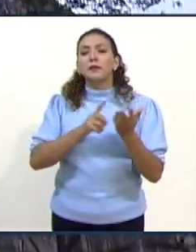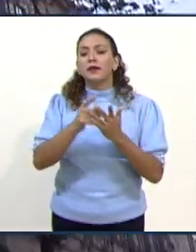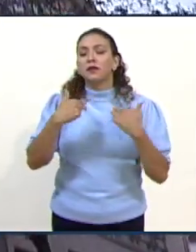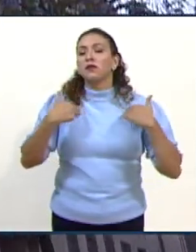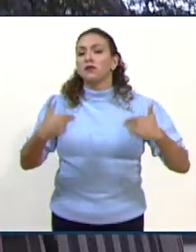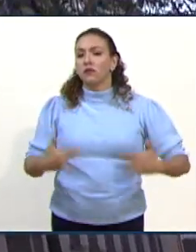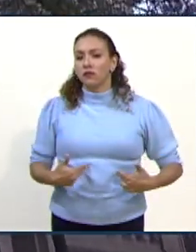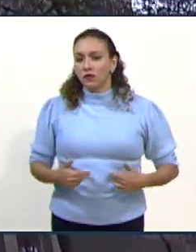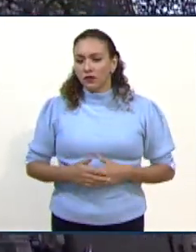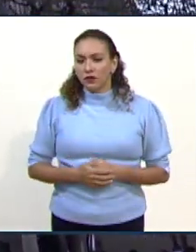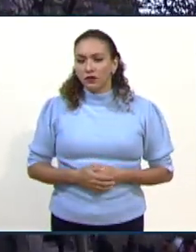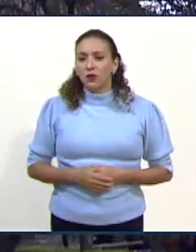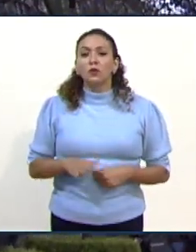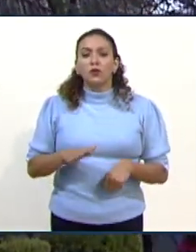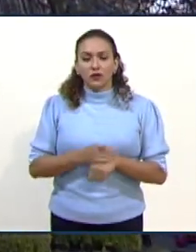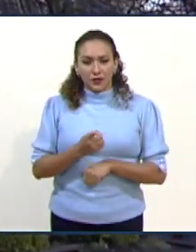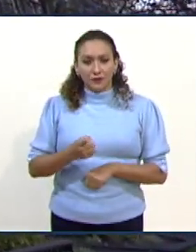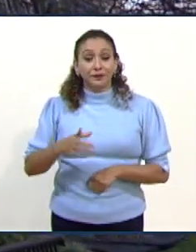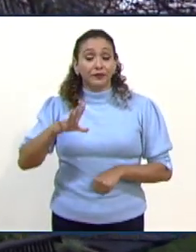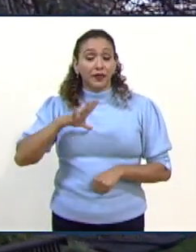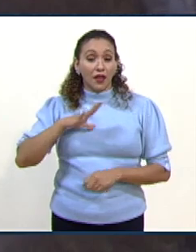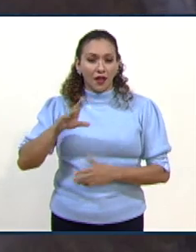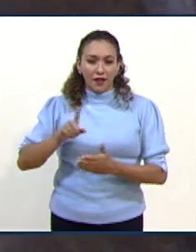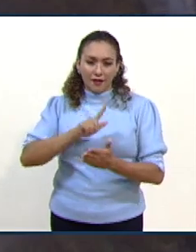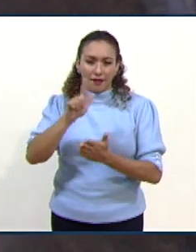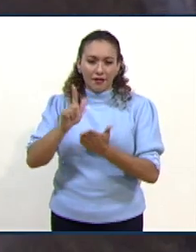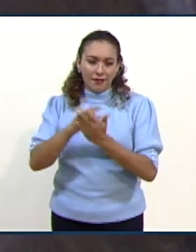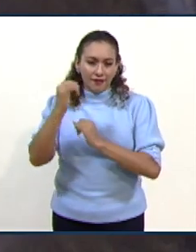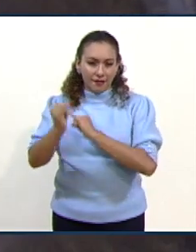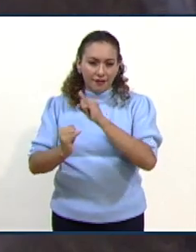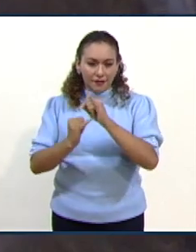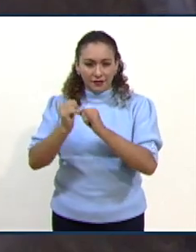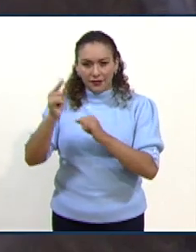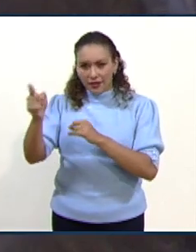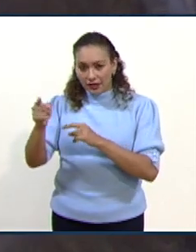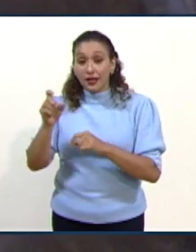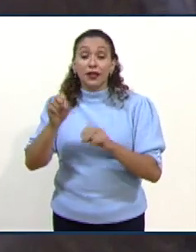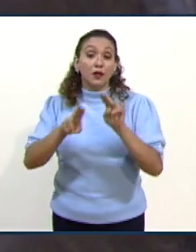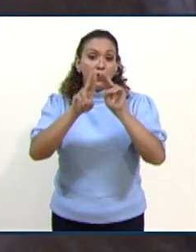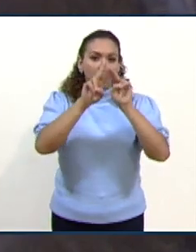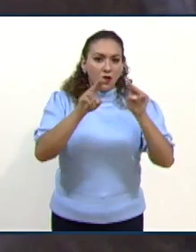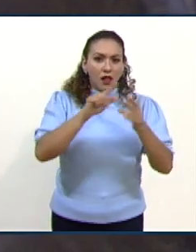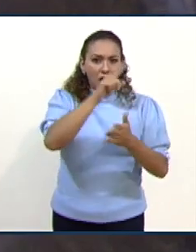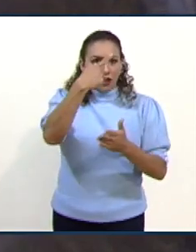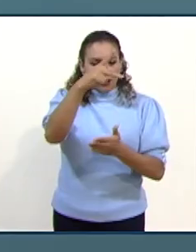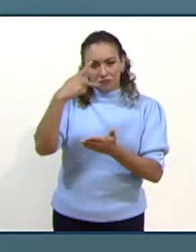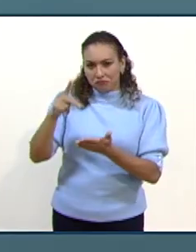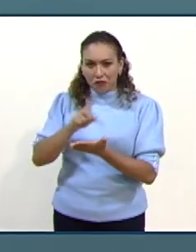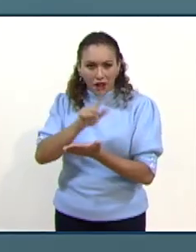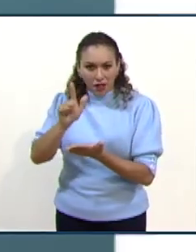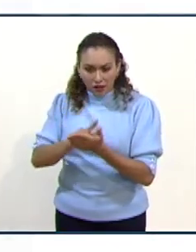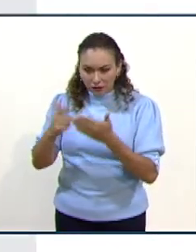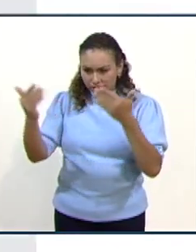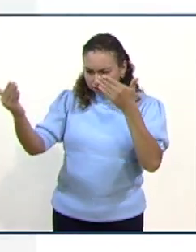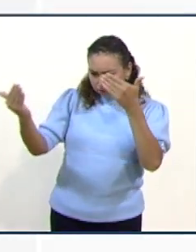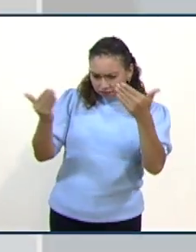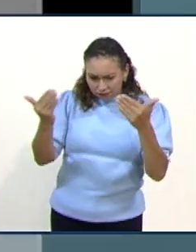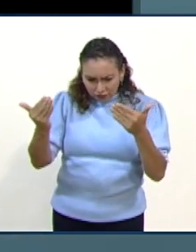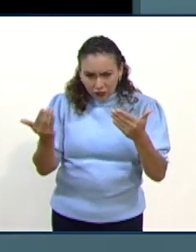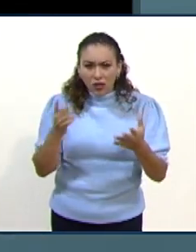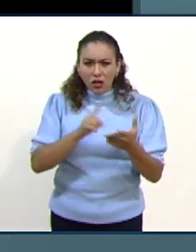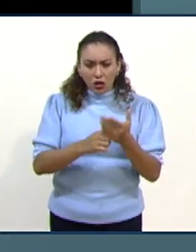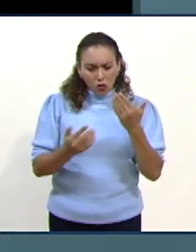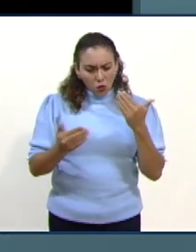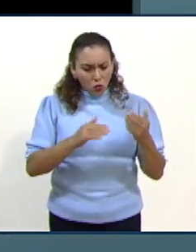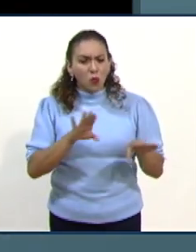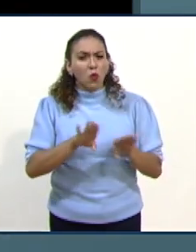humanos emitidos por la Corte Interamericana y el Sistema de Naciones Unidas, destacó la Unidad General de Conocimiento Científico y